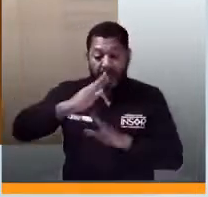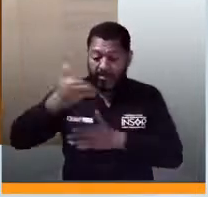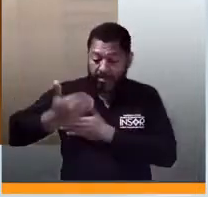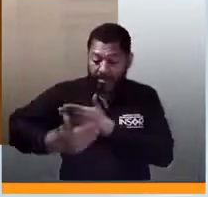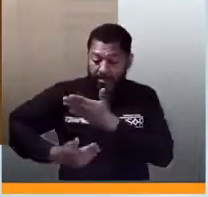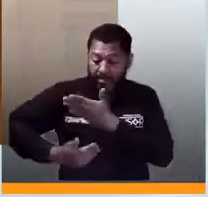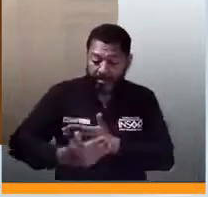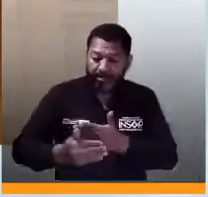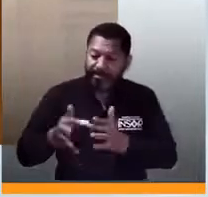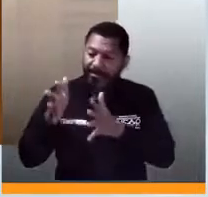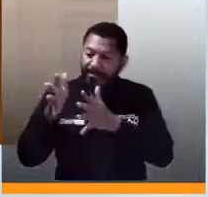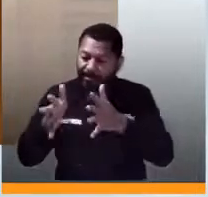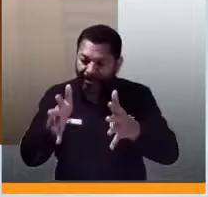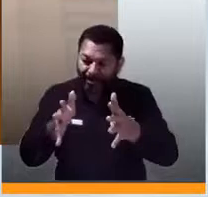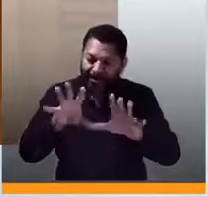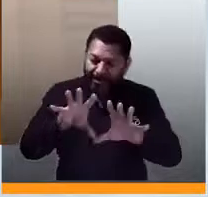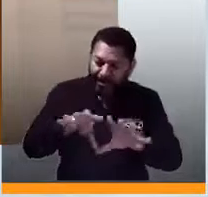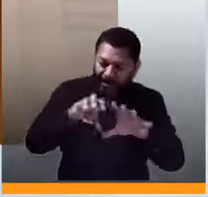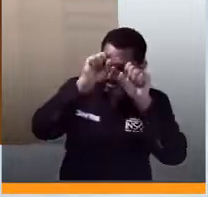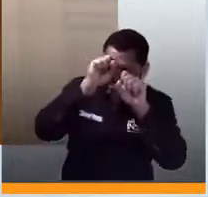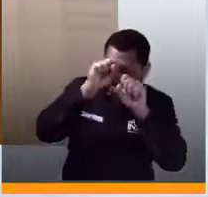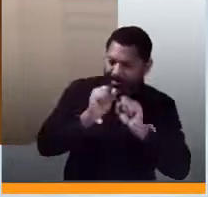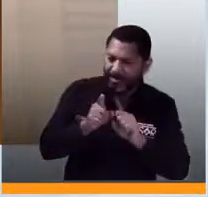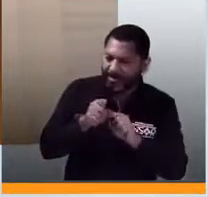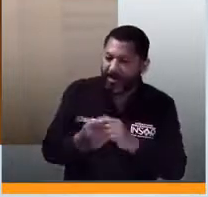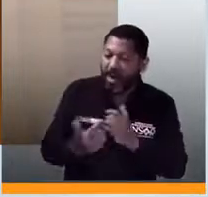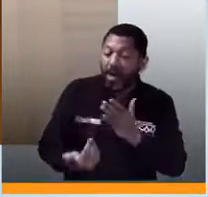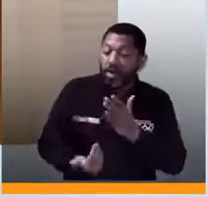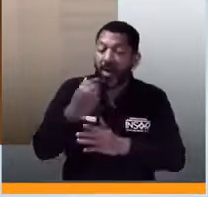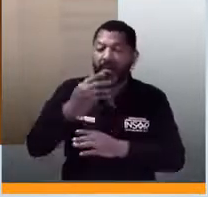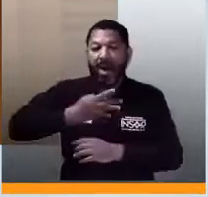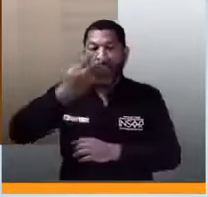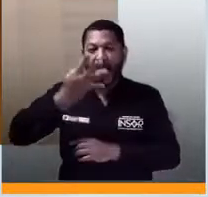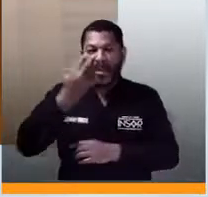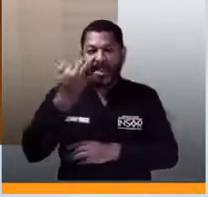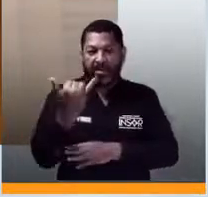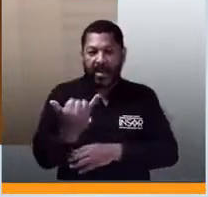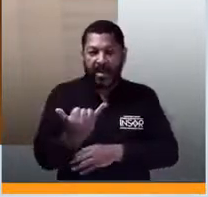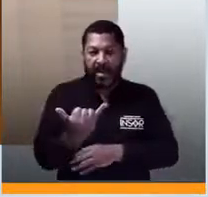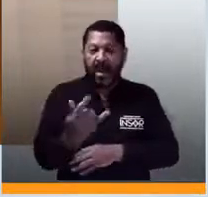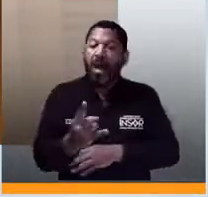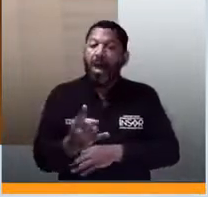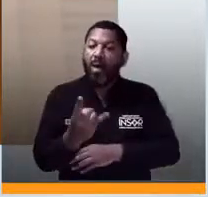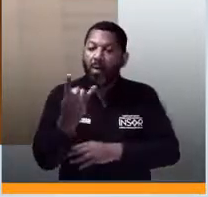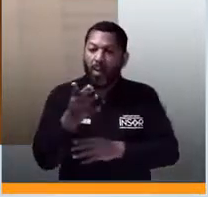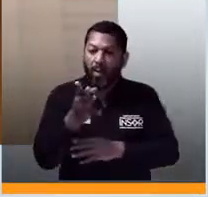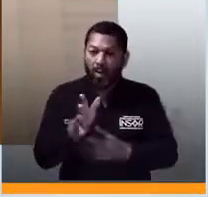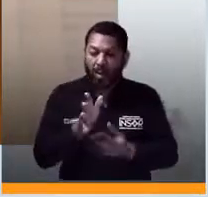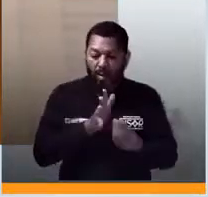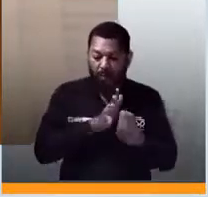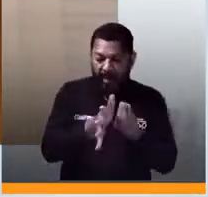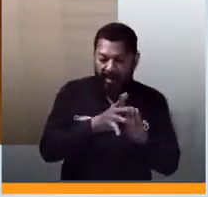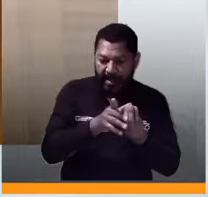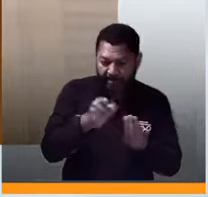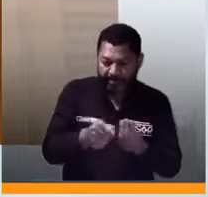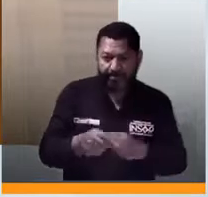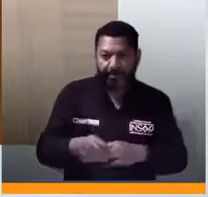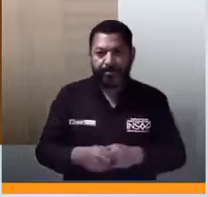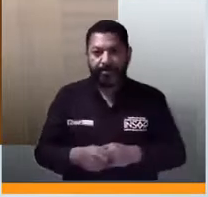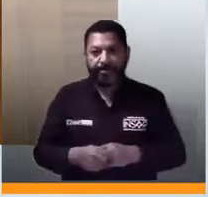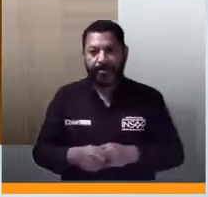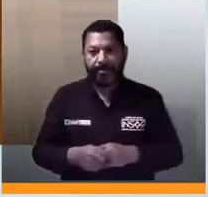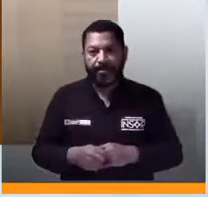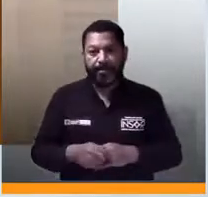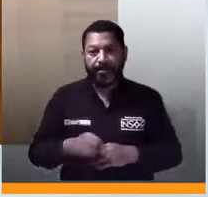de enseñanza-aprendizaje, de las nuevas competencias que se tienen que ir adquiriendo y también